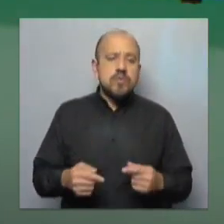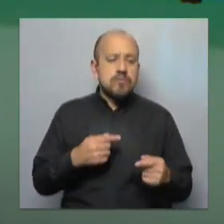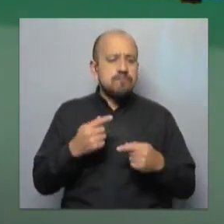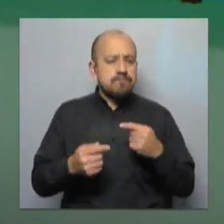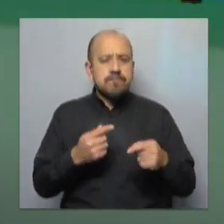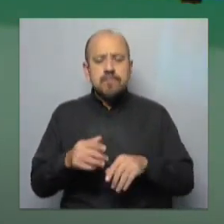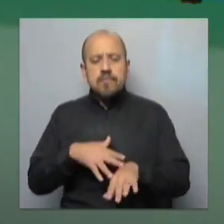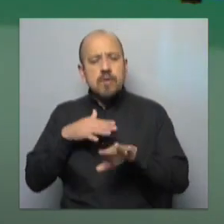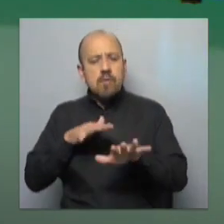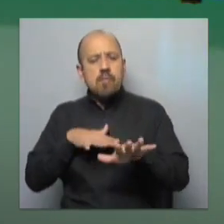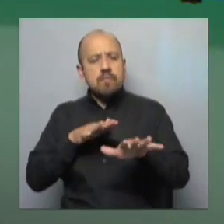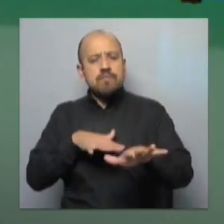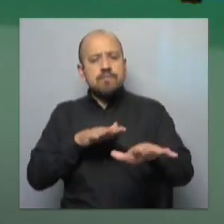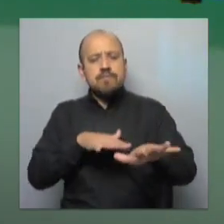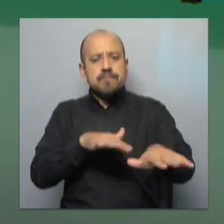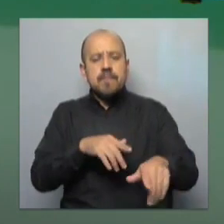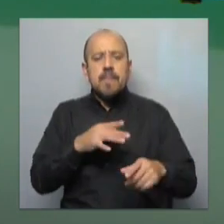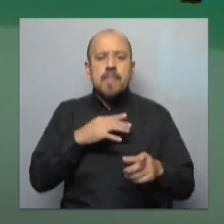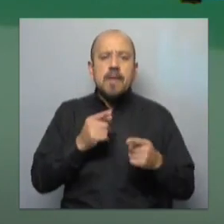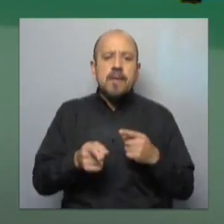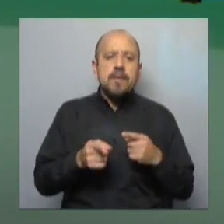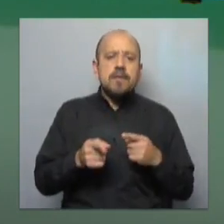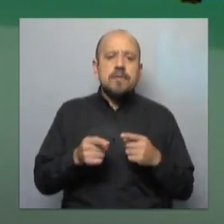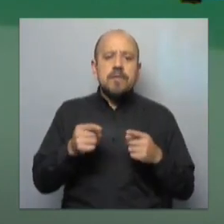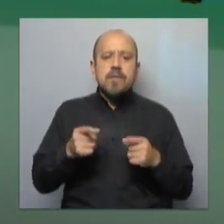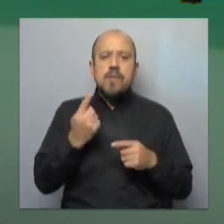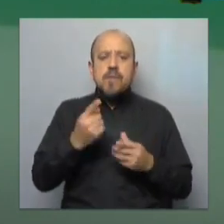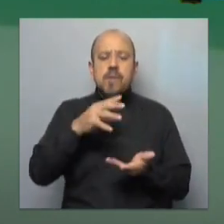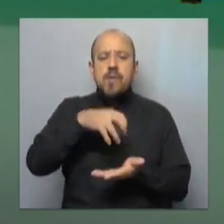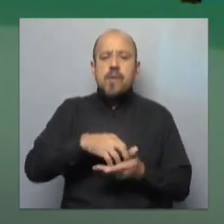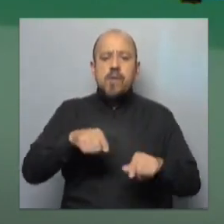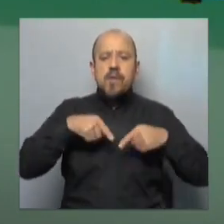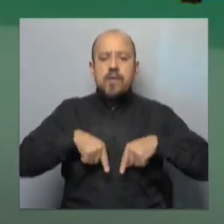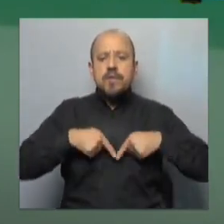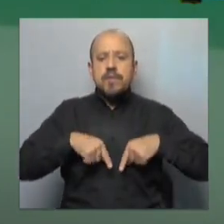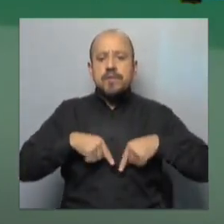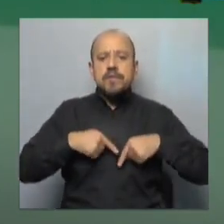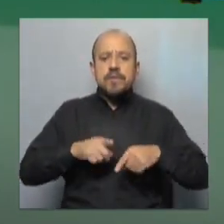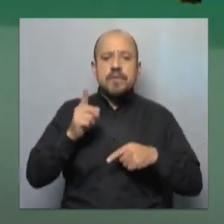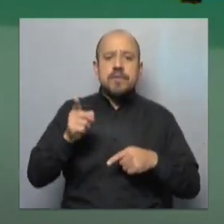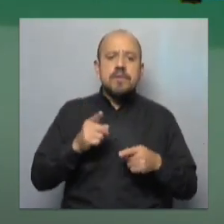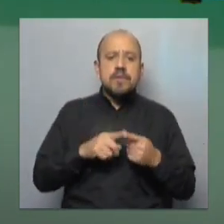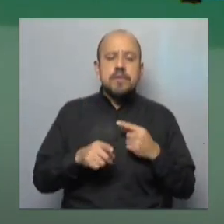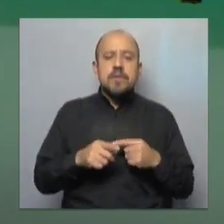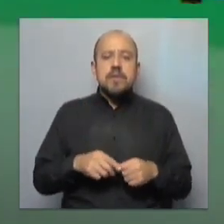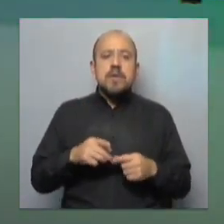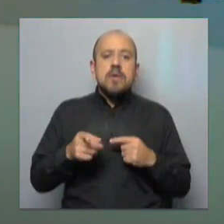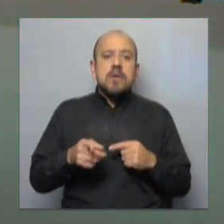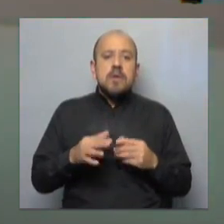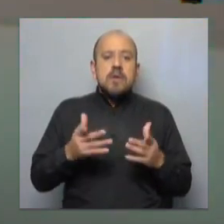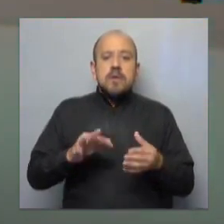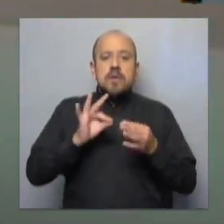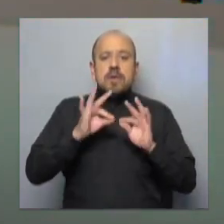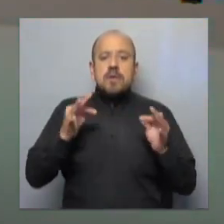cerca la movilización que tenía uno de los lugares de concentración en a las puertas de la intendencia de montevideo bajo la